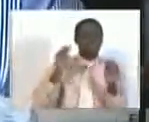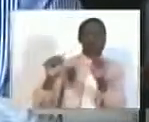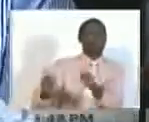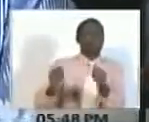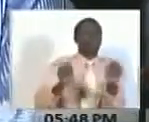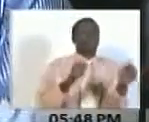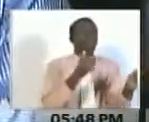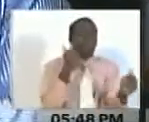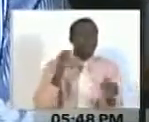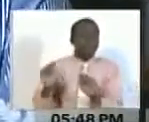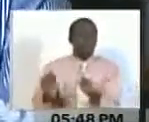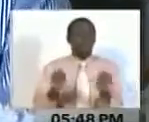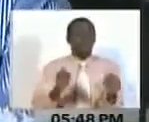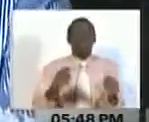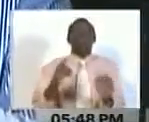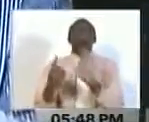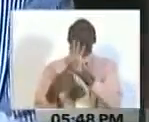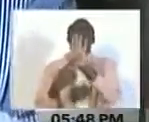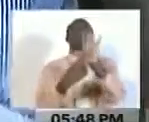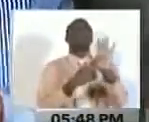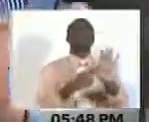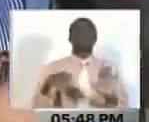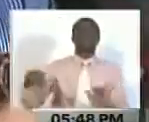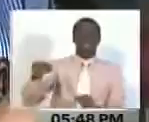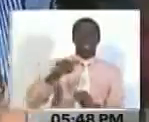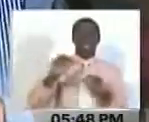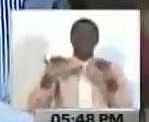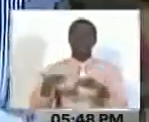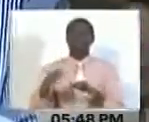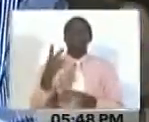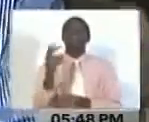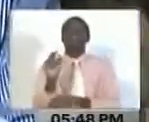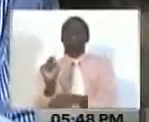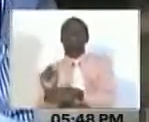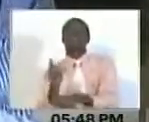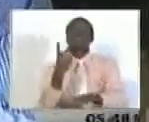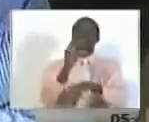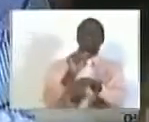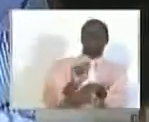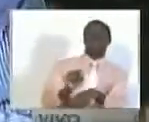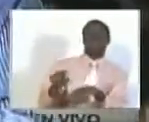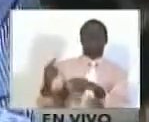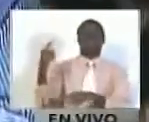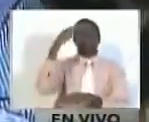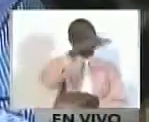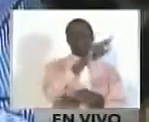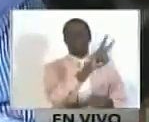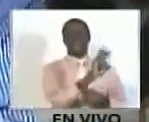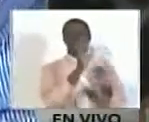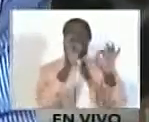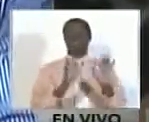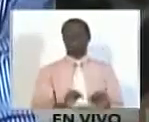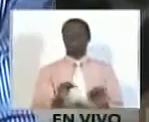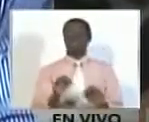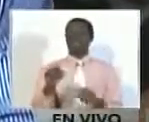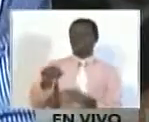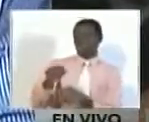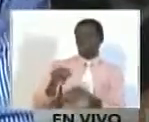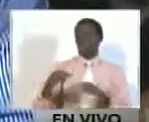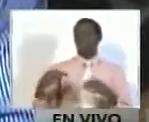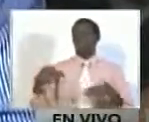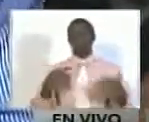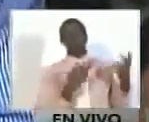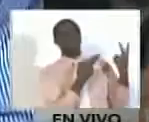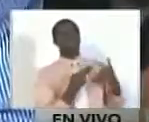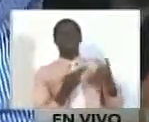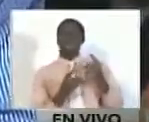¿Qué son los conciertos promocionales? Son espacios de 20 minutos en los que ellos van a participar el viernes, de hecho. para mostrarle a nuestros programadores invitados y a